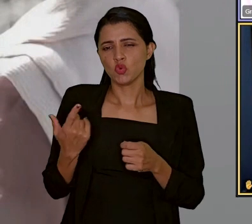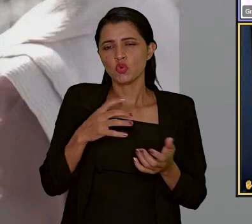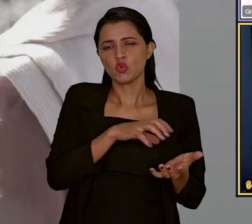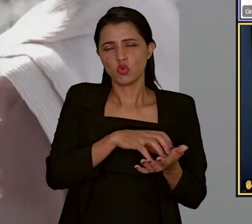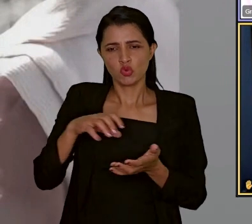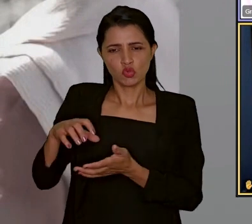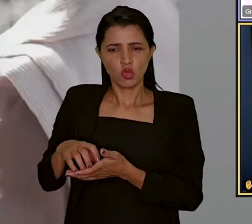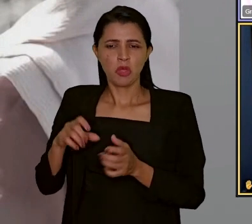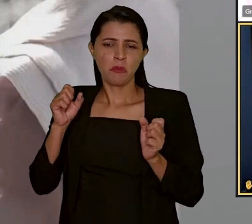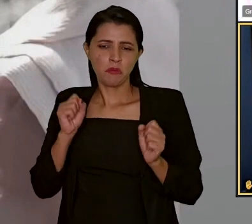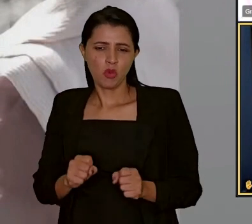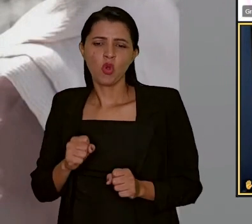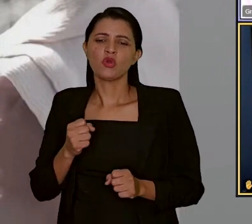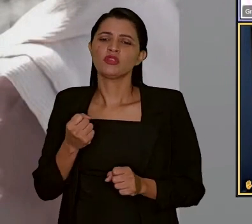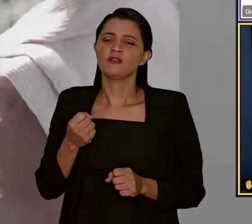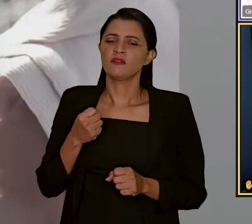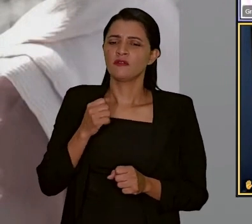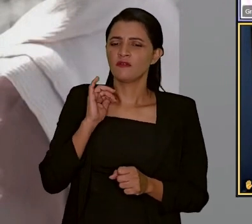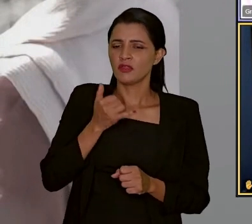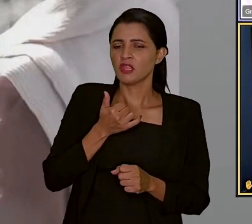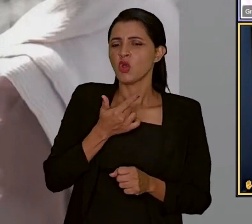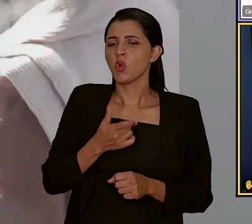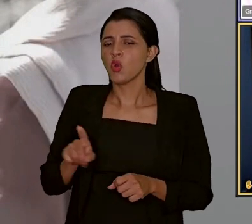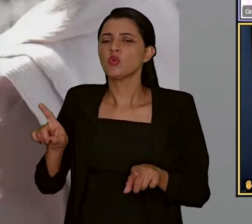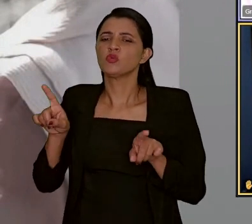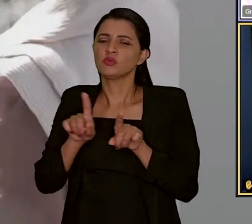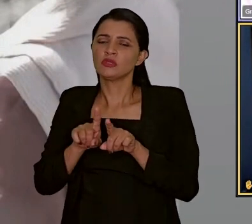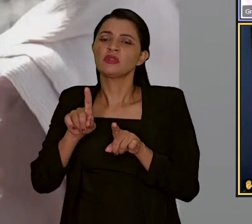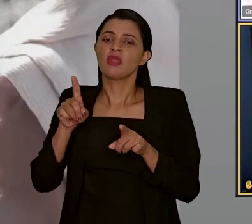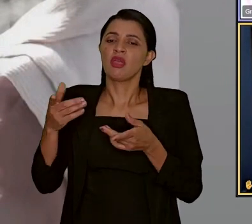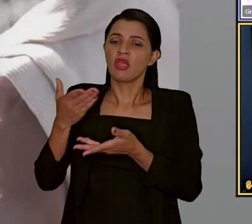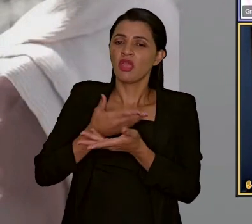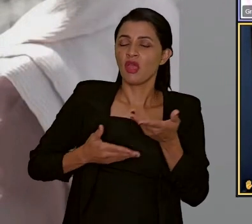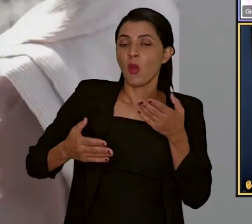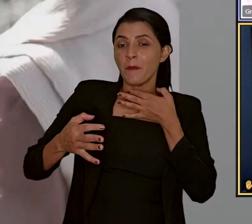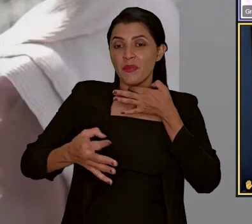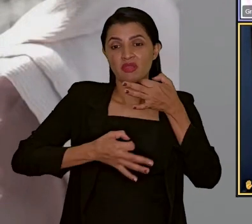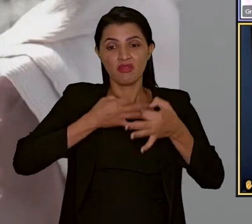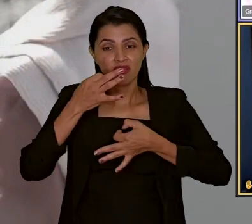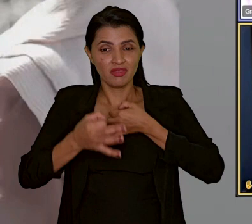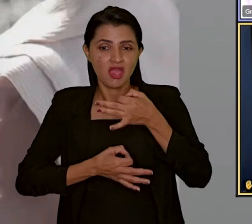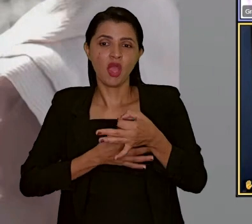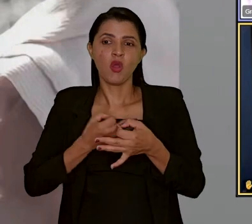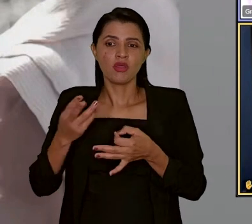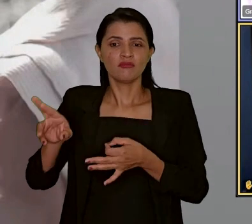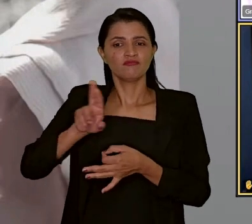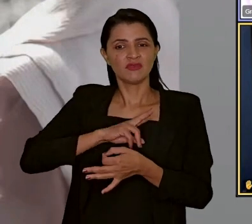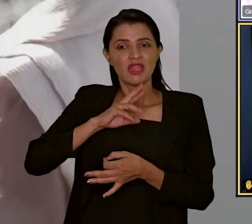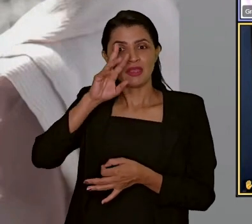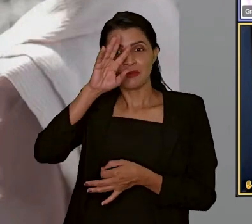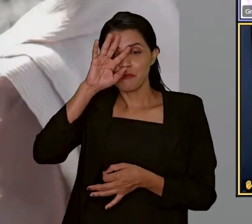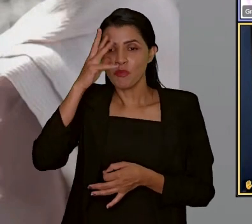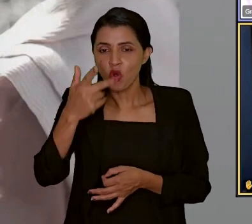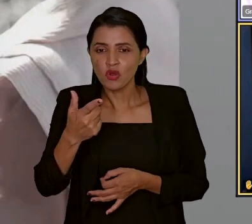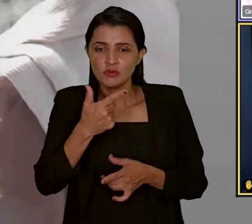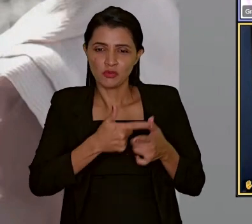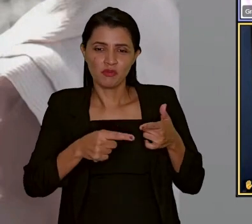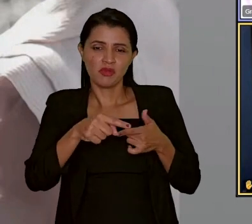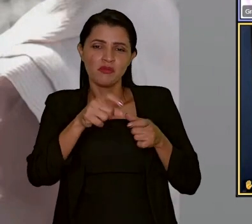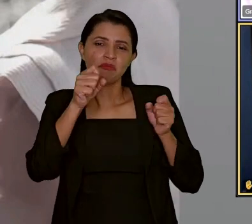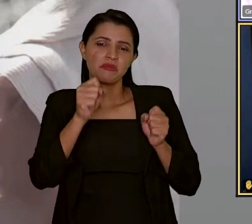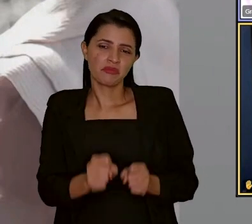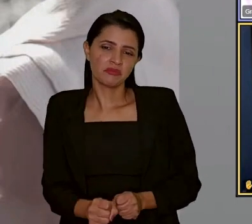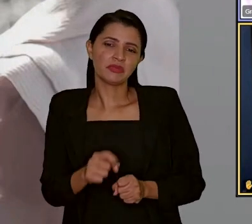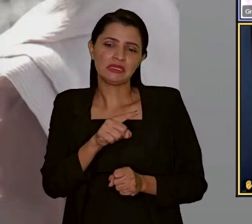contacto y intercambian opiniones y dan solución a los problemas que pueden tener